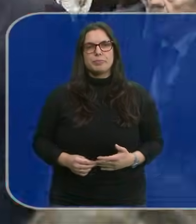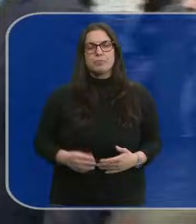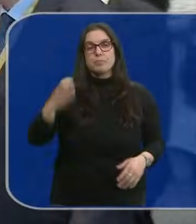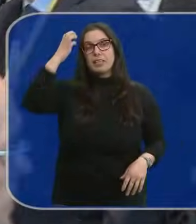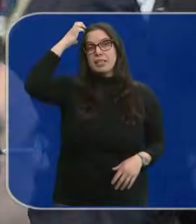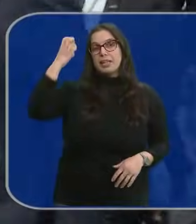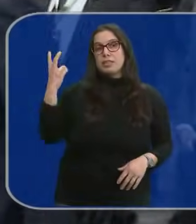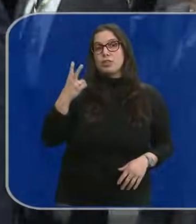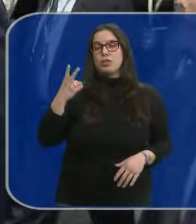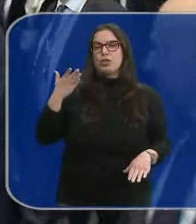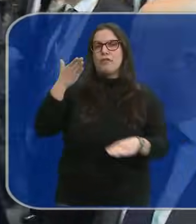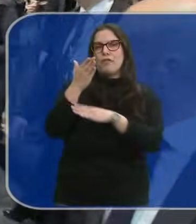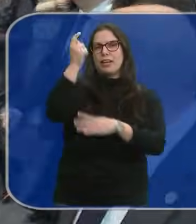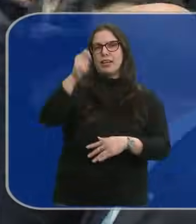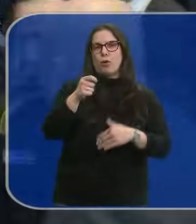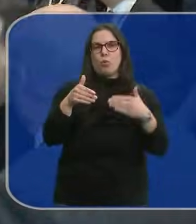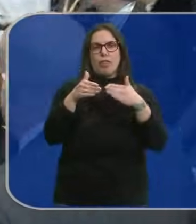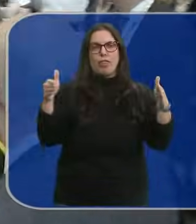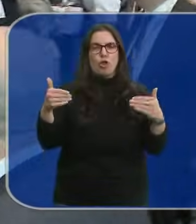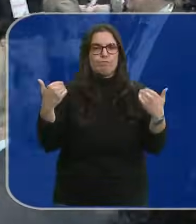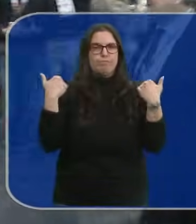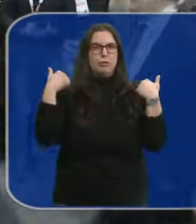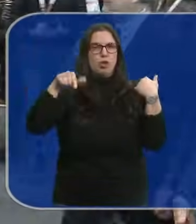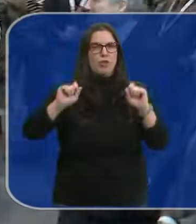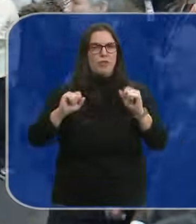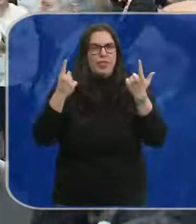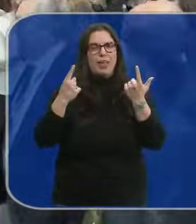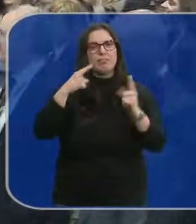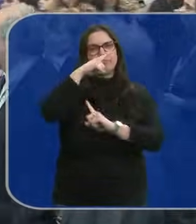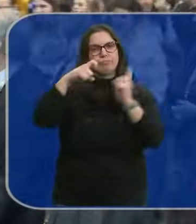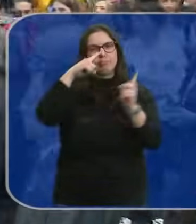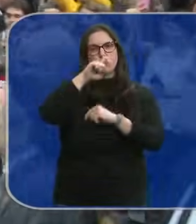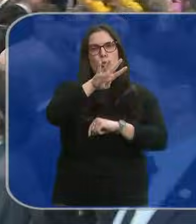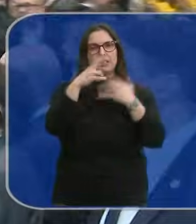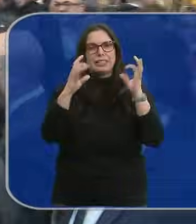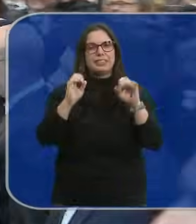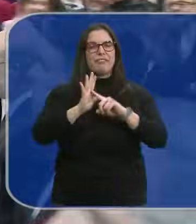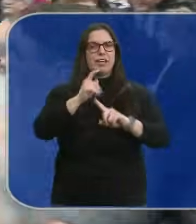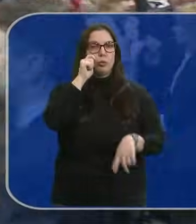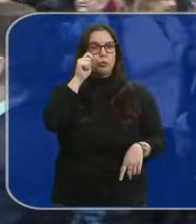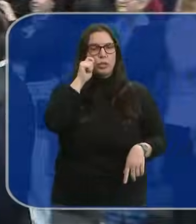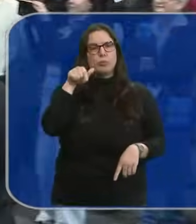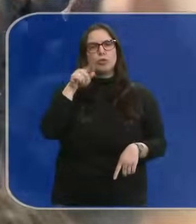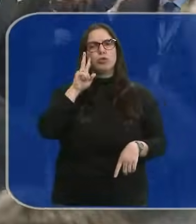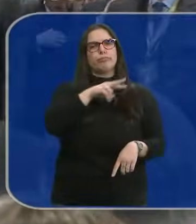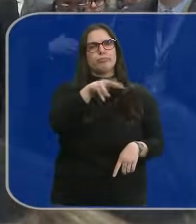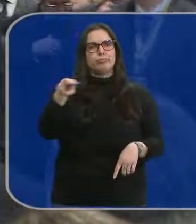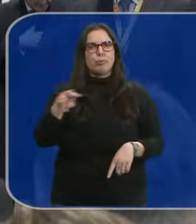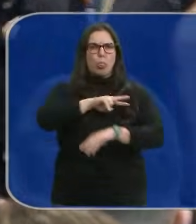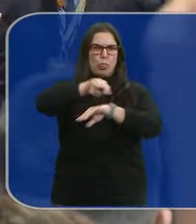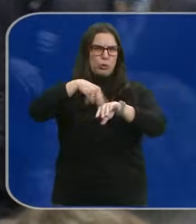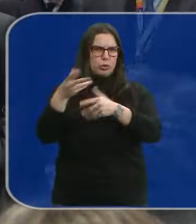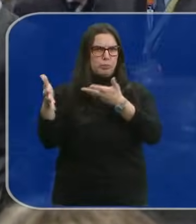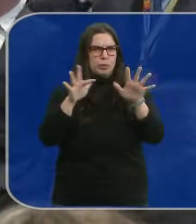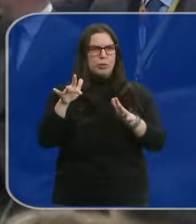Los Reyes han inaugurado hoy de forma oficial la edición número 46 de Fitur. Han recorrido los pasillos de la feria durante unas 2 horas, durante las